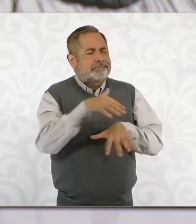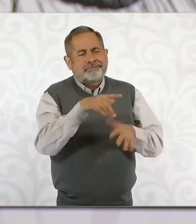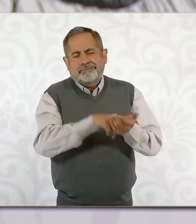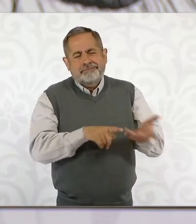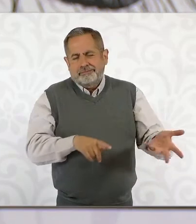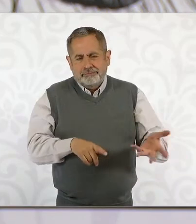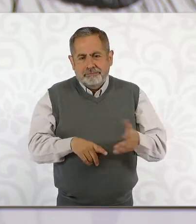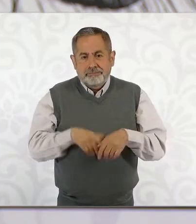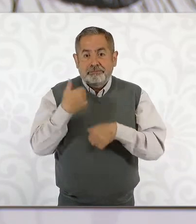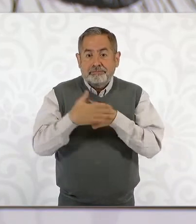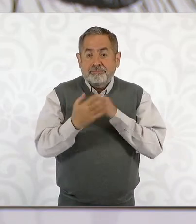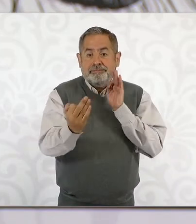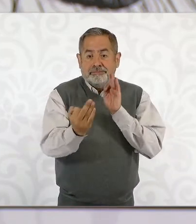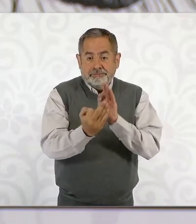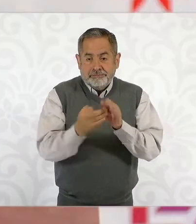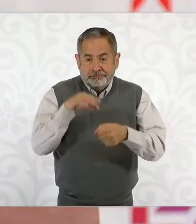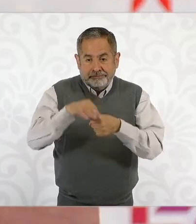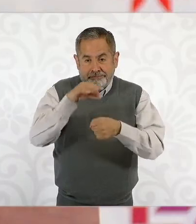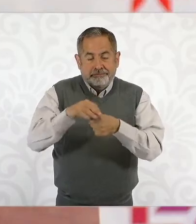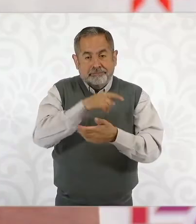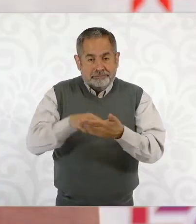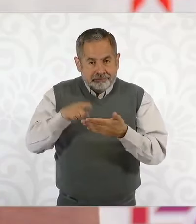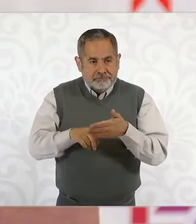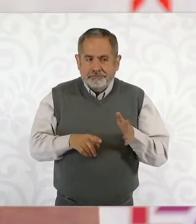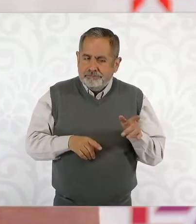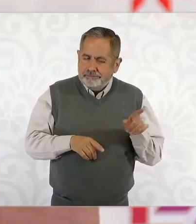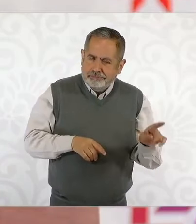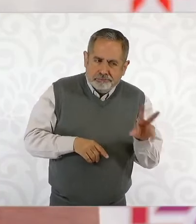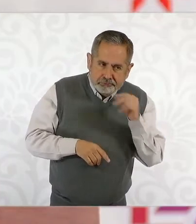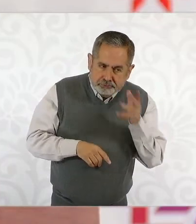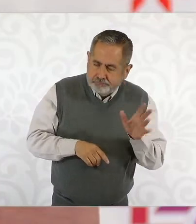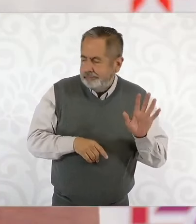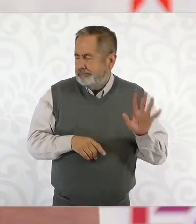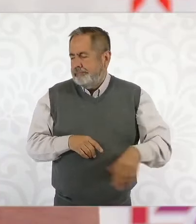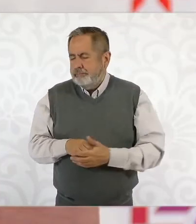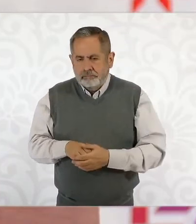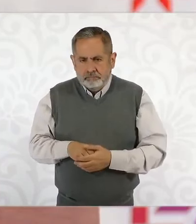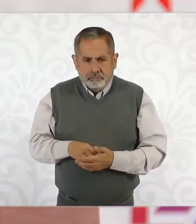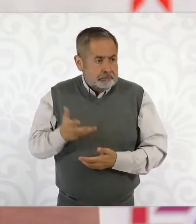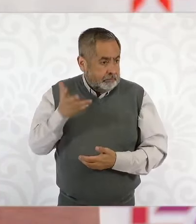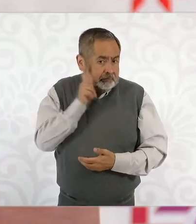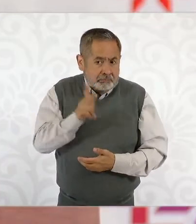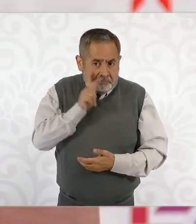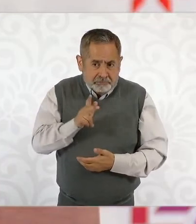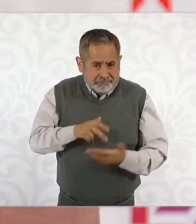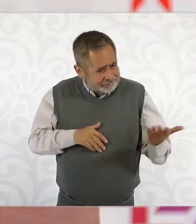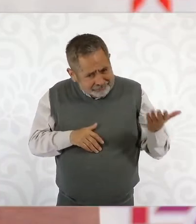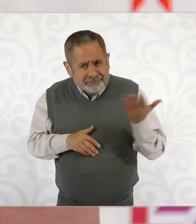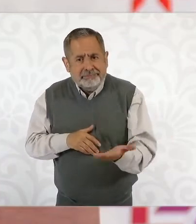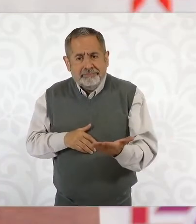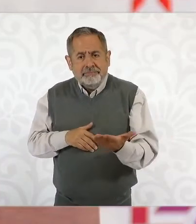porque estamos ya entrando al proceso electoral. Entonces, si tienen pruebas que las presenten